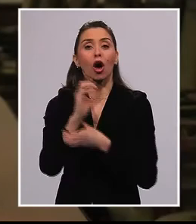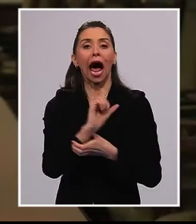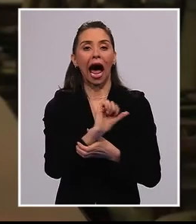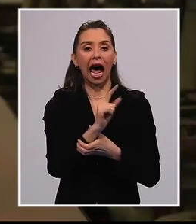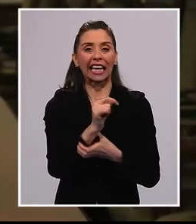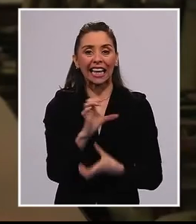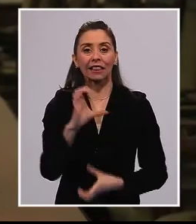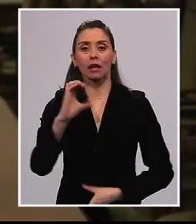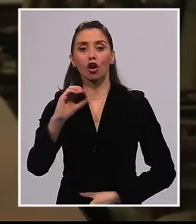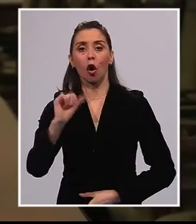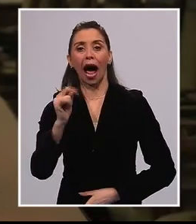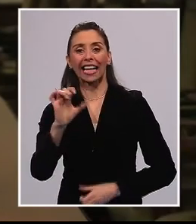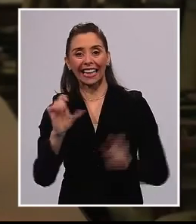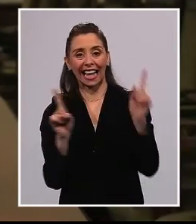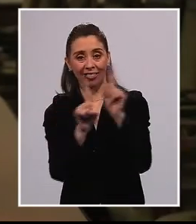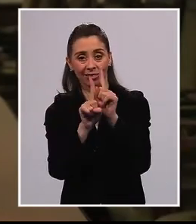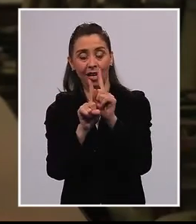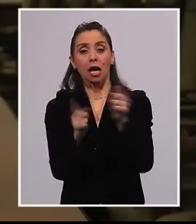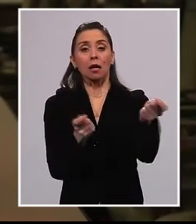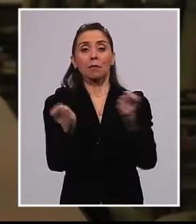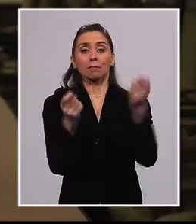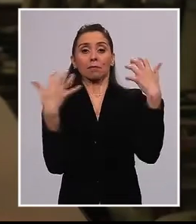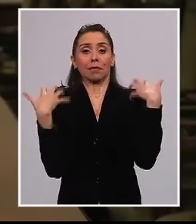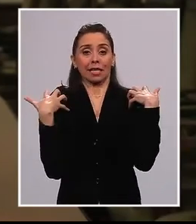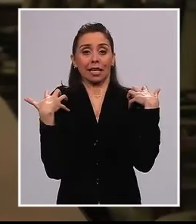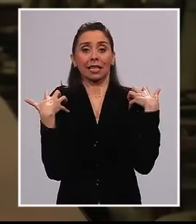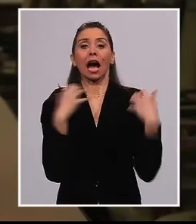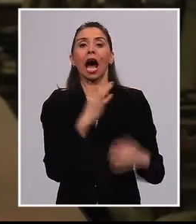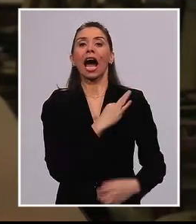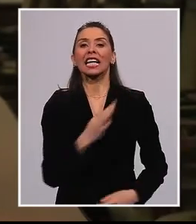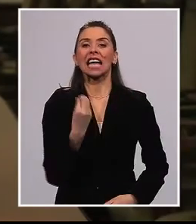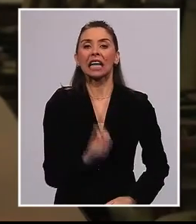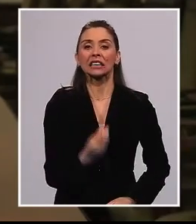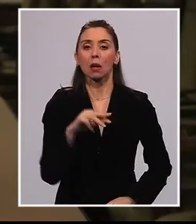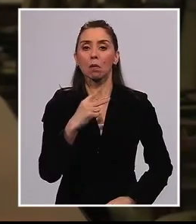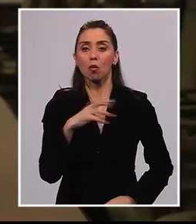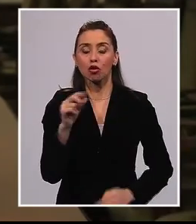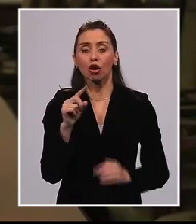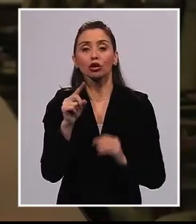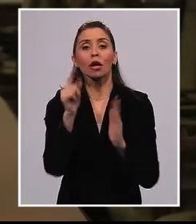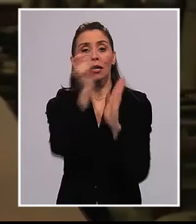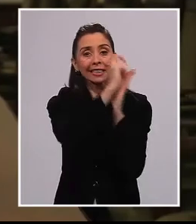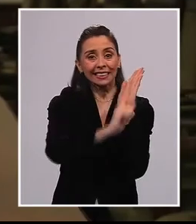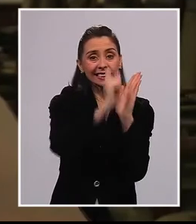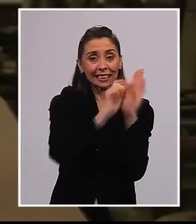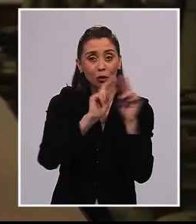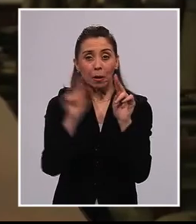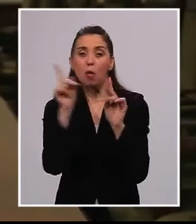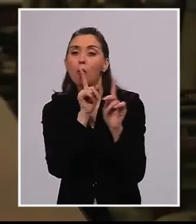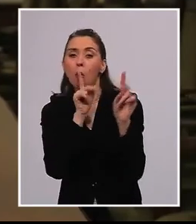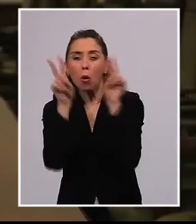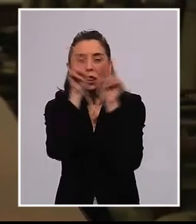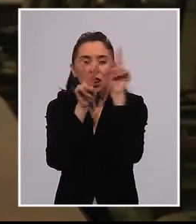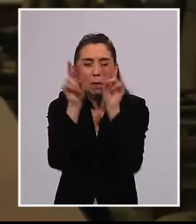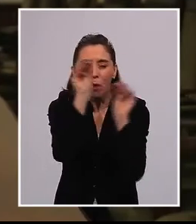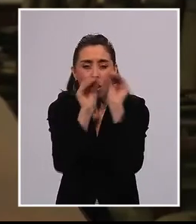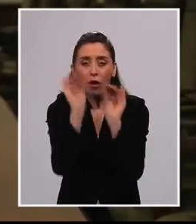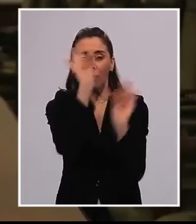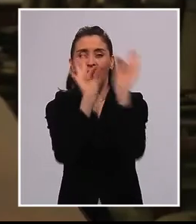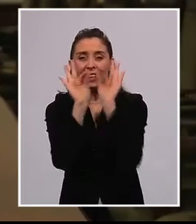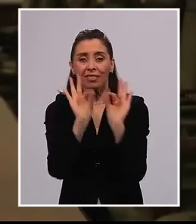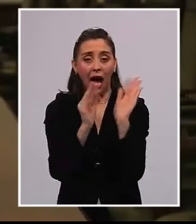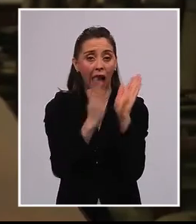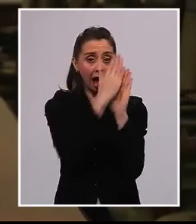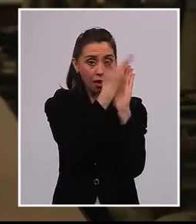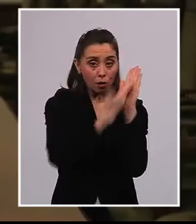quienes bajo la conducción del canciller heraldo muñoz revisarán los detalles finales del escrito que se ha venido preparando y que se presentará a